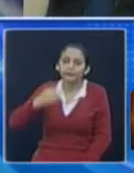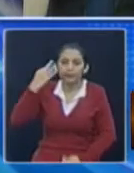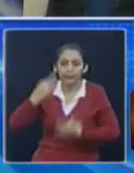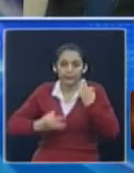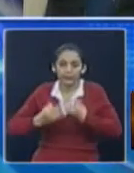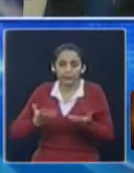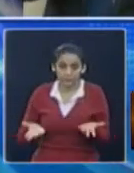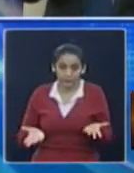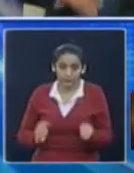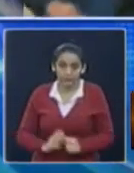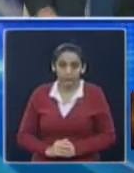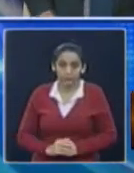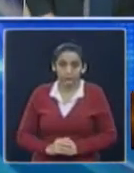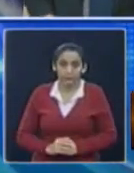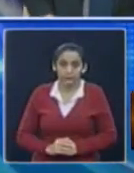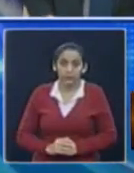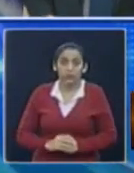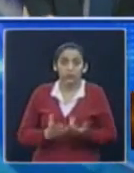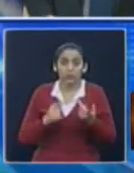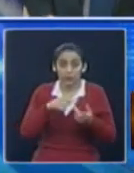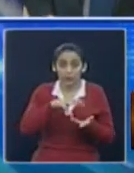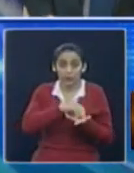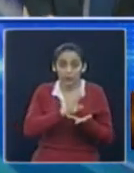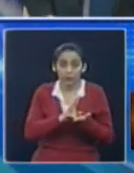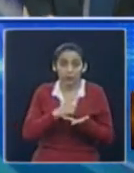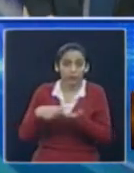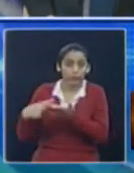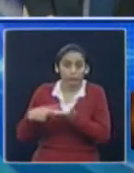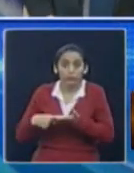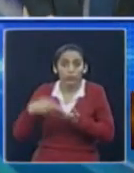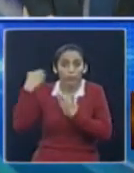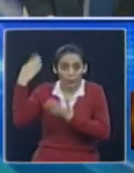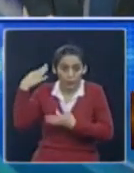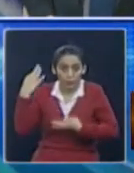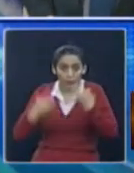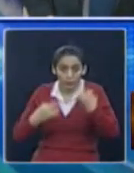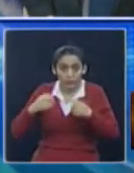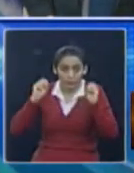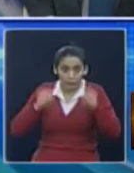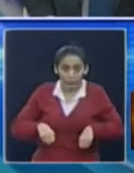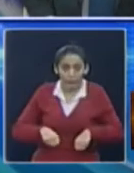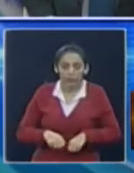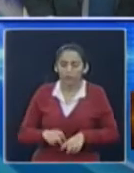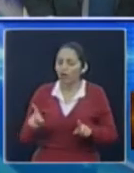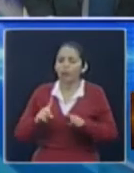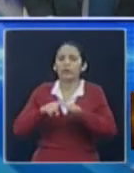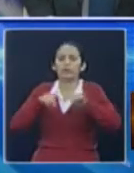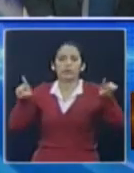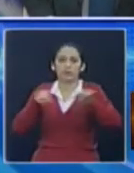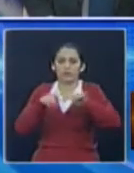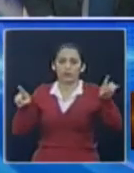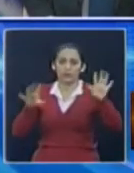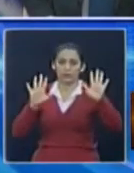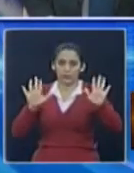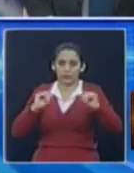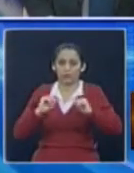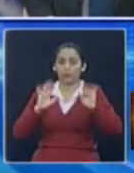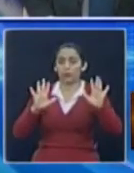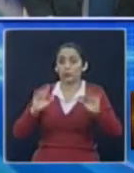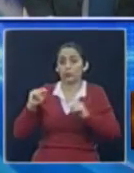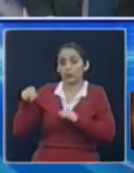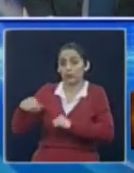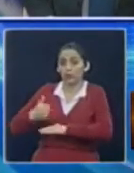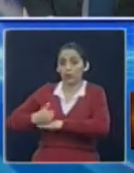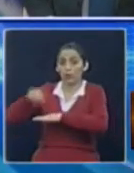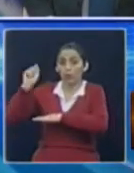paso a un juicio político? No, son dos cosas diferentes. Una cosa es permitir el enjuiciamiento,